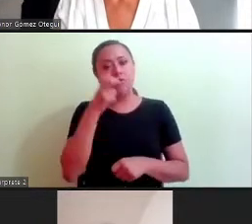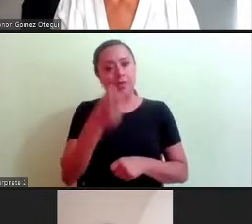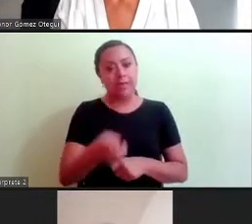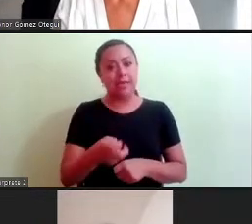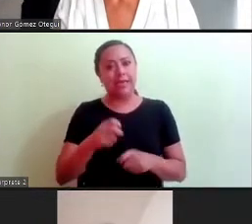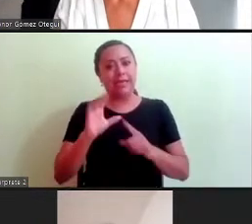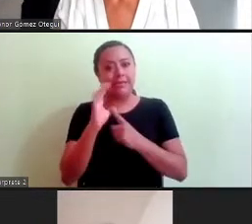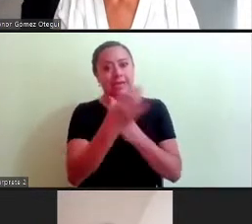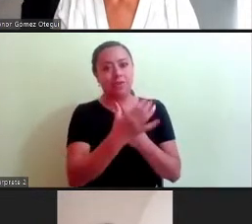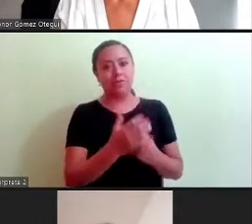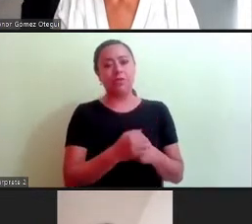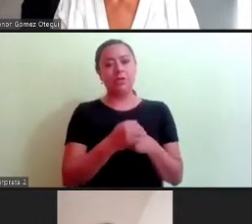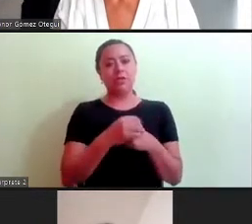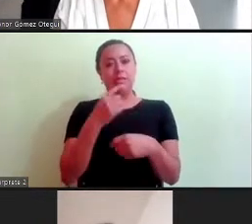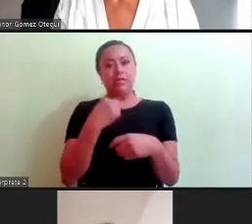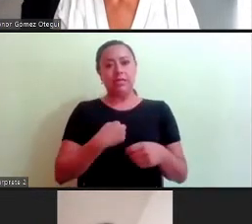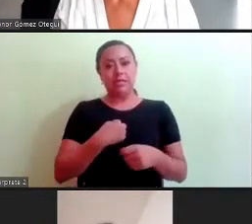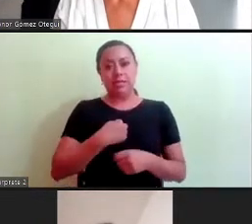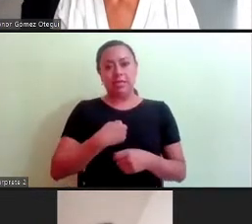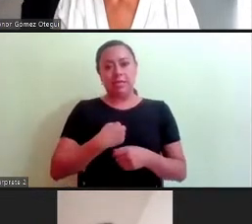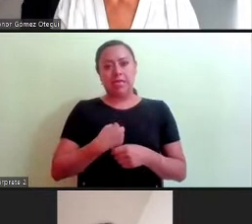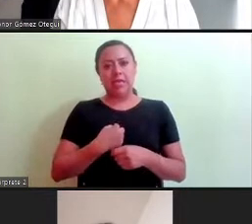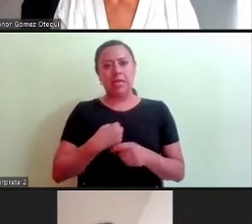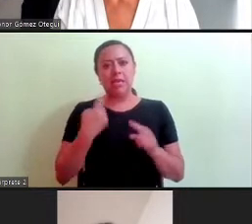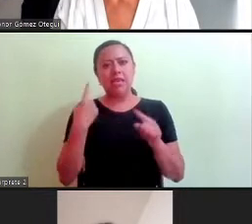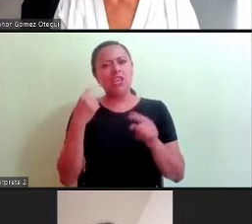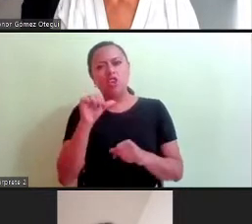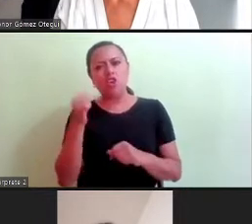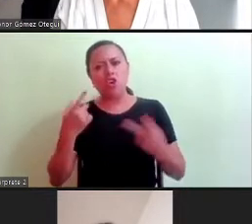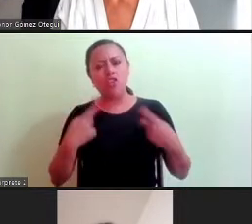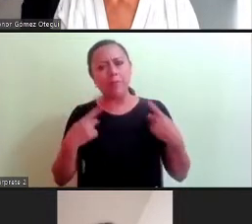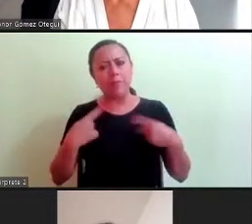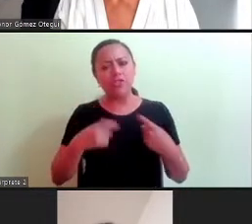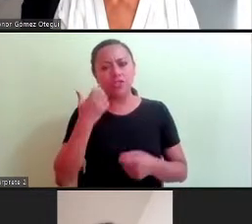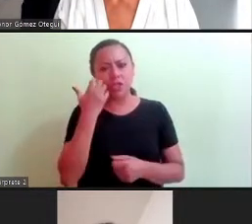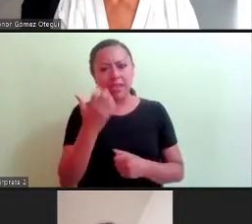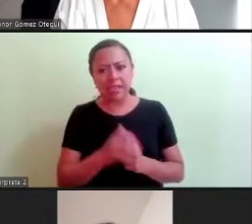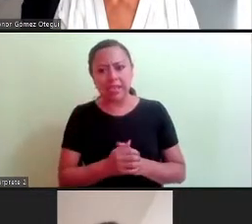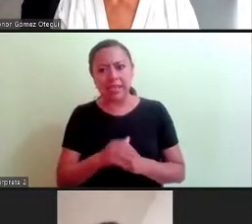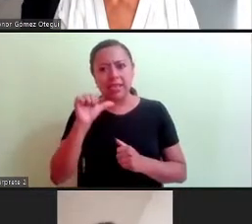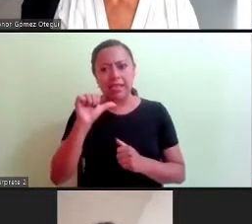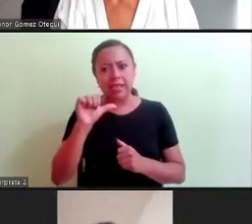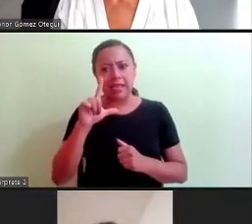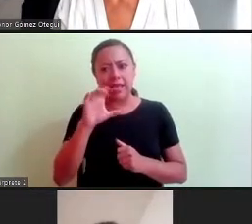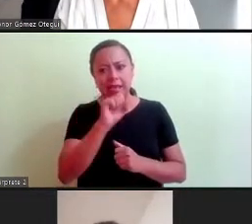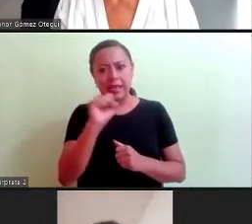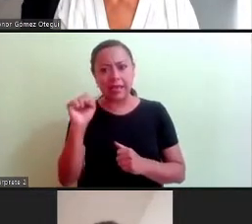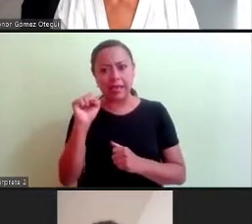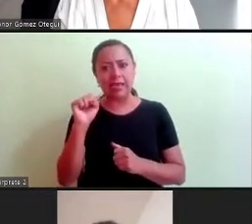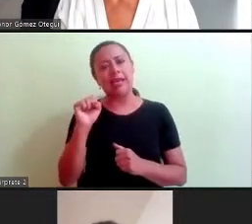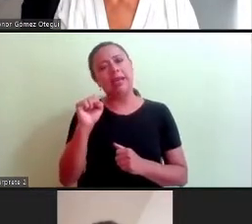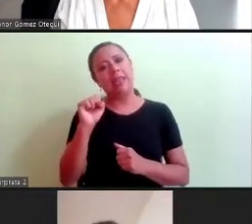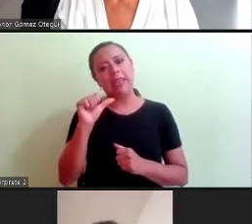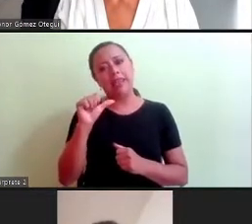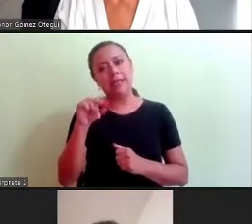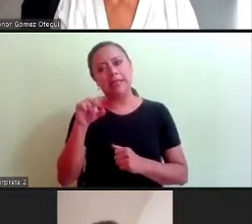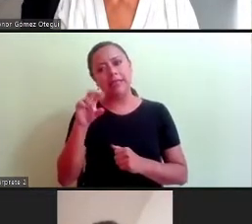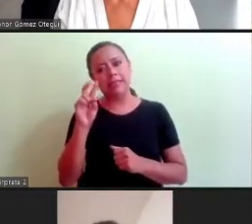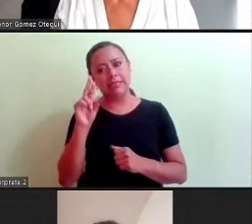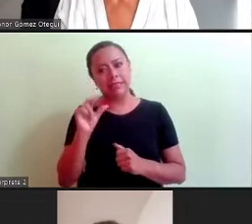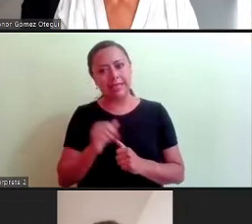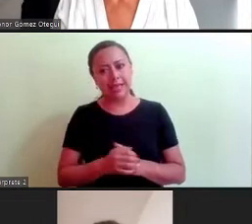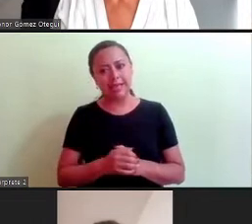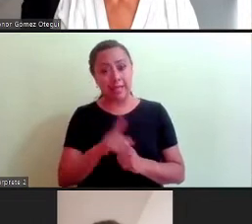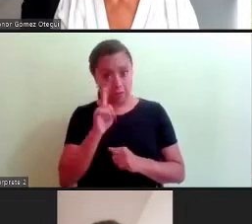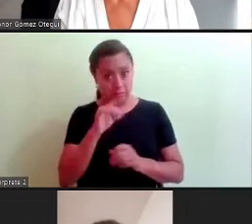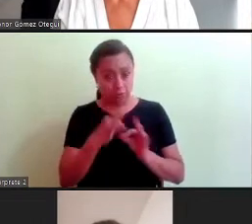en esta comisión. Y me solicitó la palabra la diputada Alessandra, ¿es correcto? Así